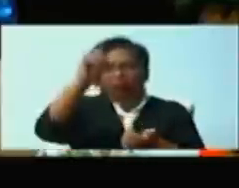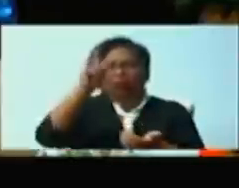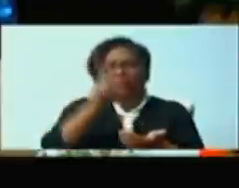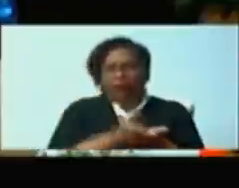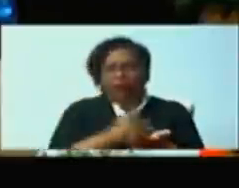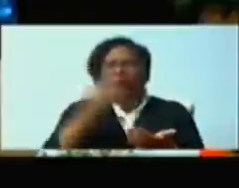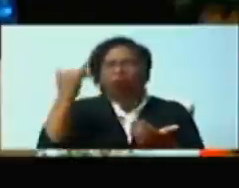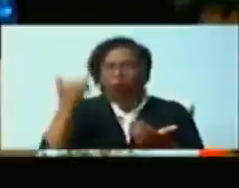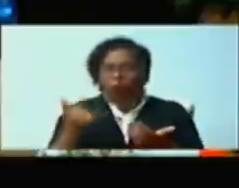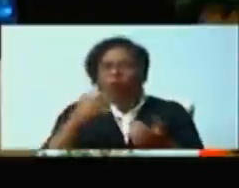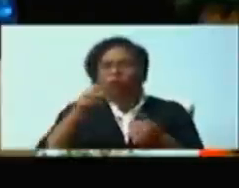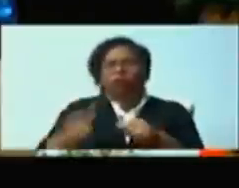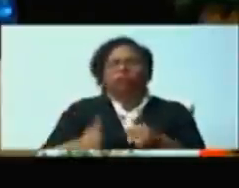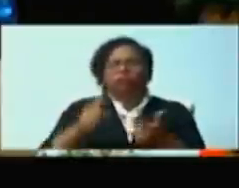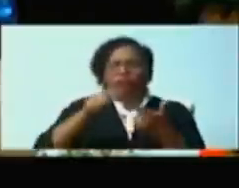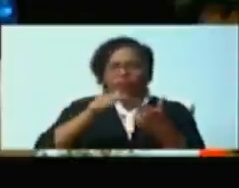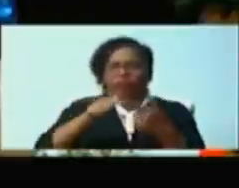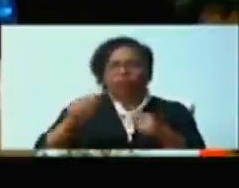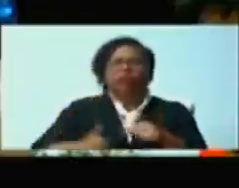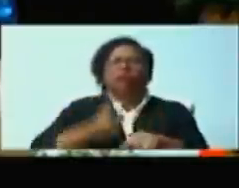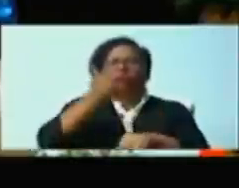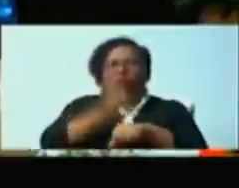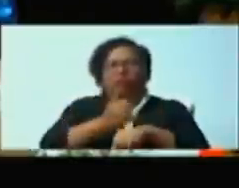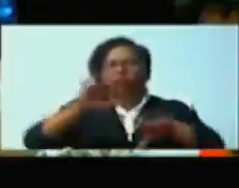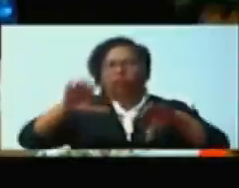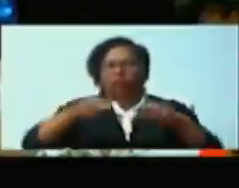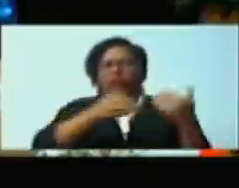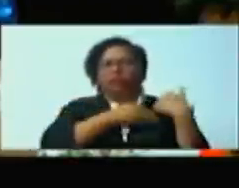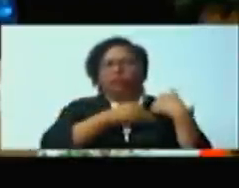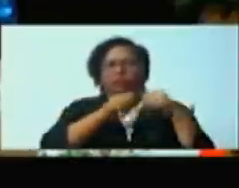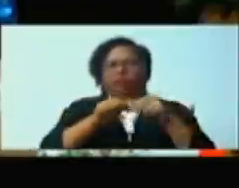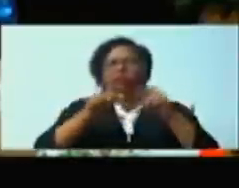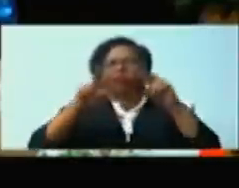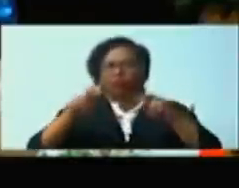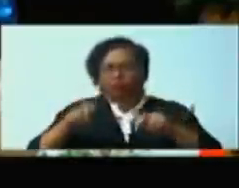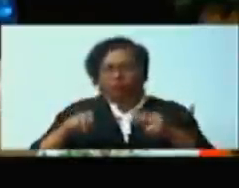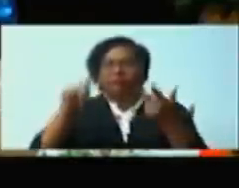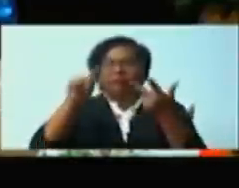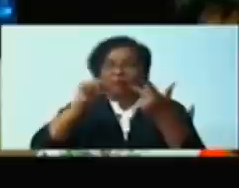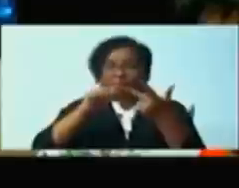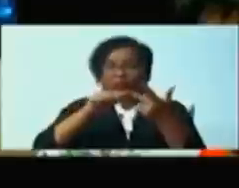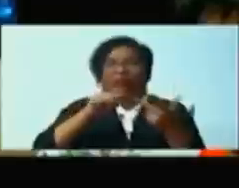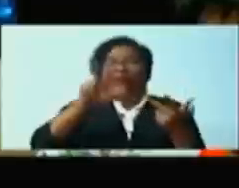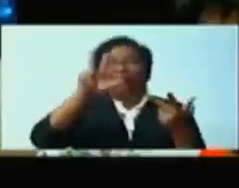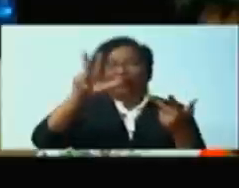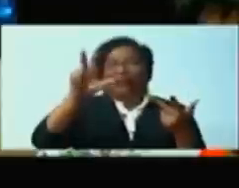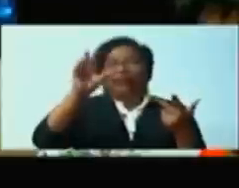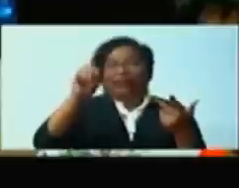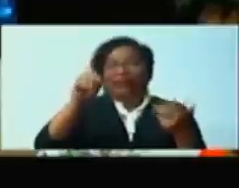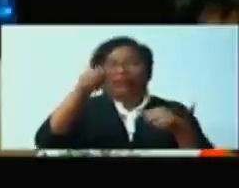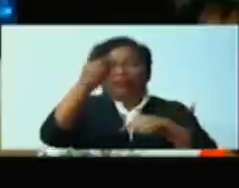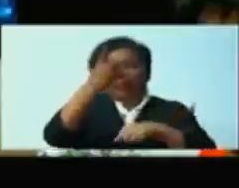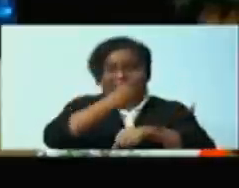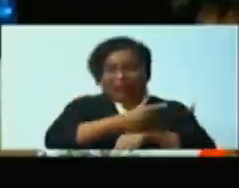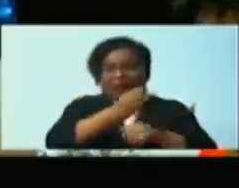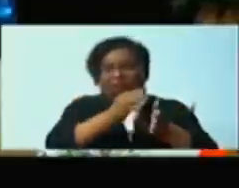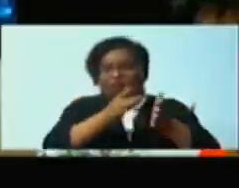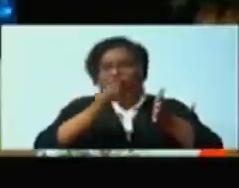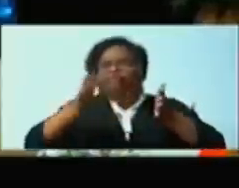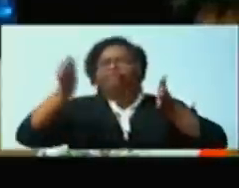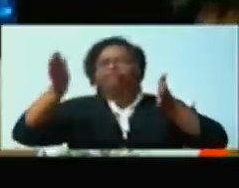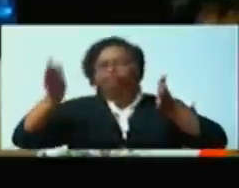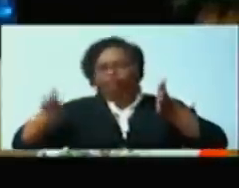día de hoy que se ha conformada por una polaridad de los bloques de esta cámara y que esté en un plazo de 30 días para rendir un informe al pleno sobre los